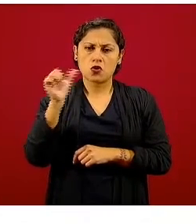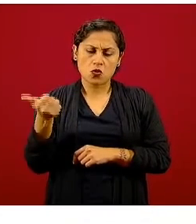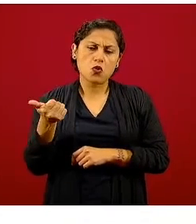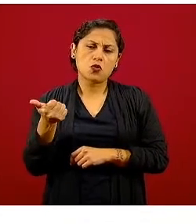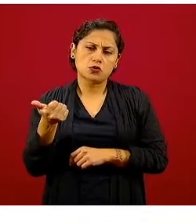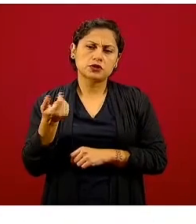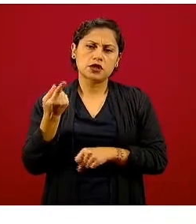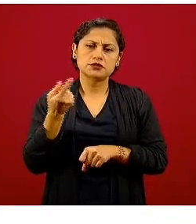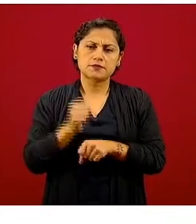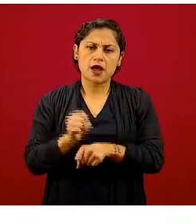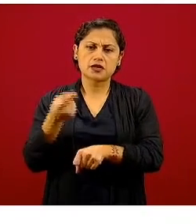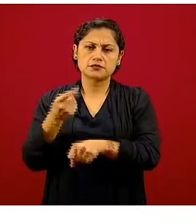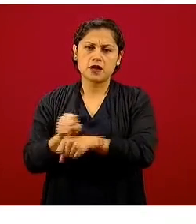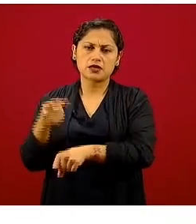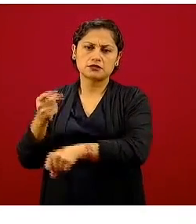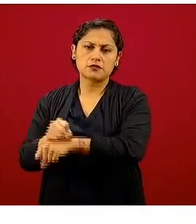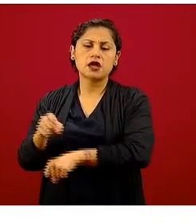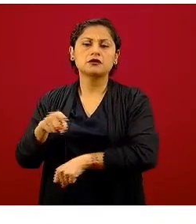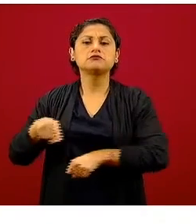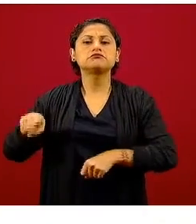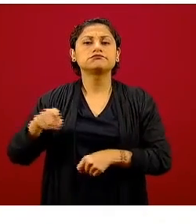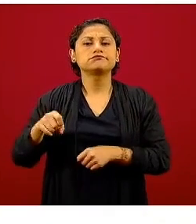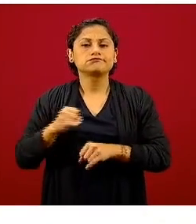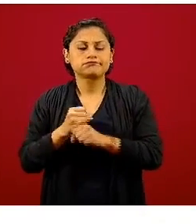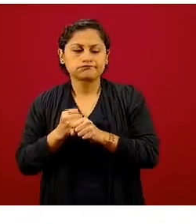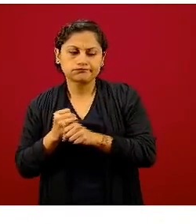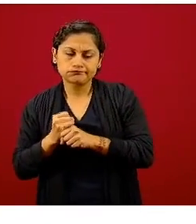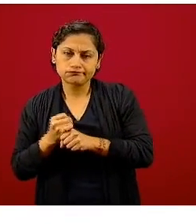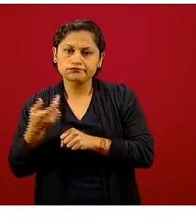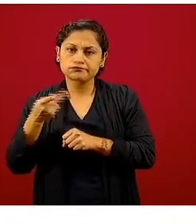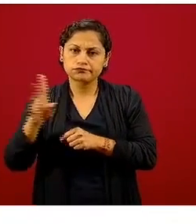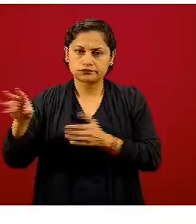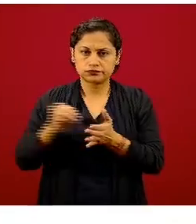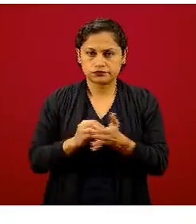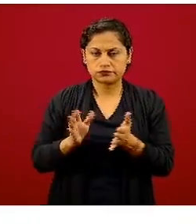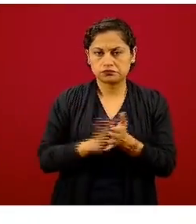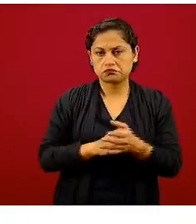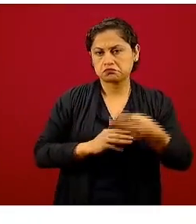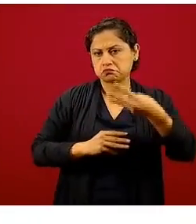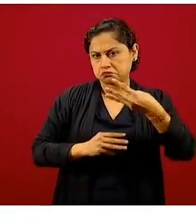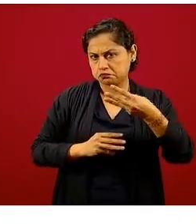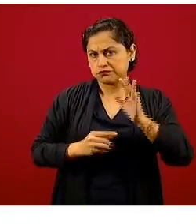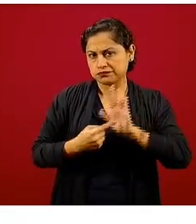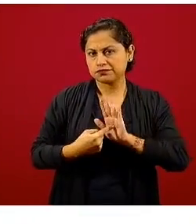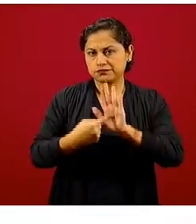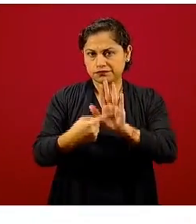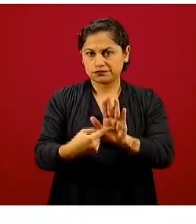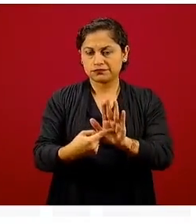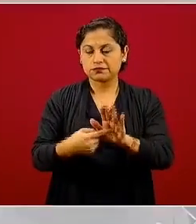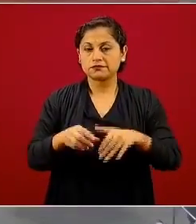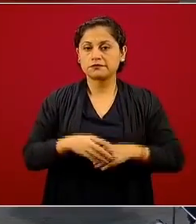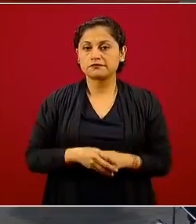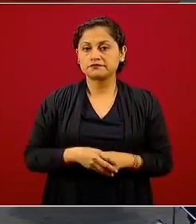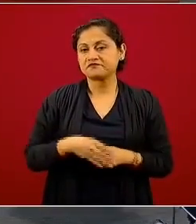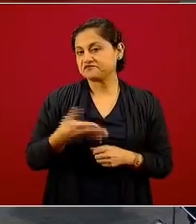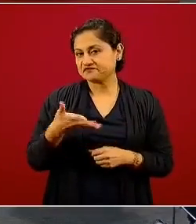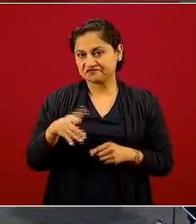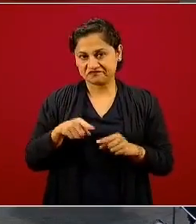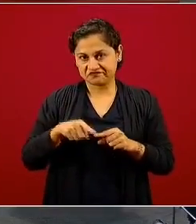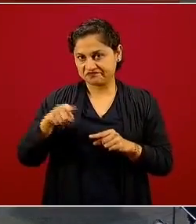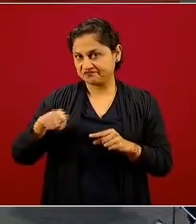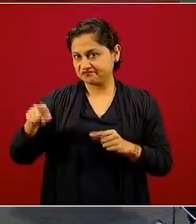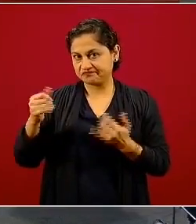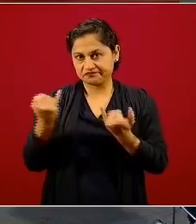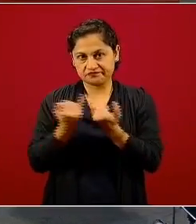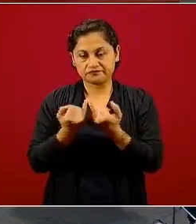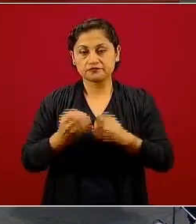cada semana, pero ponemos estas tres para no abrumar la gráfica. Las curvas son muy semejantes. Finalmente, en